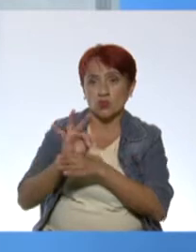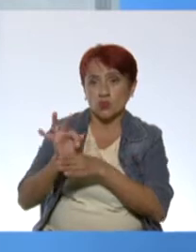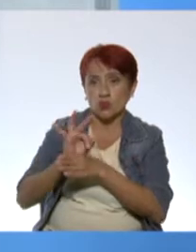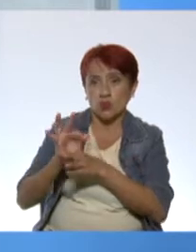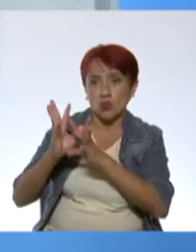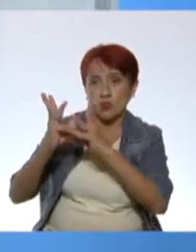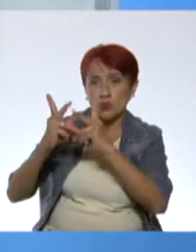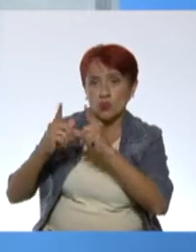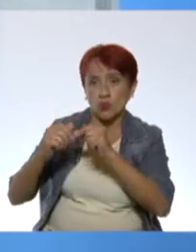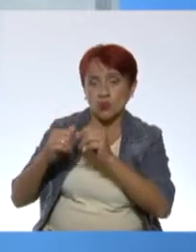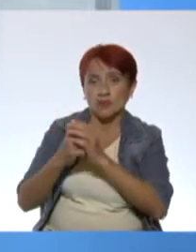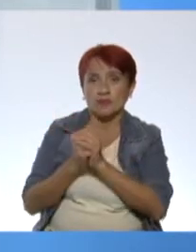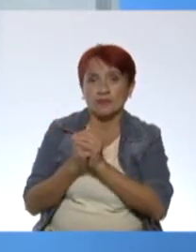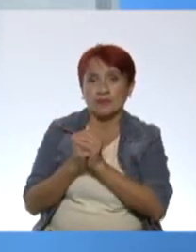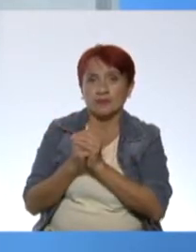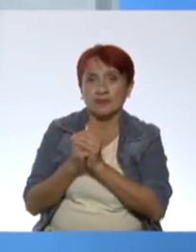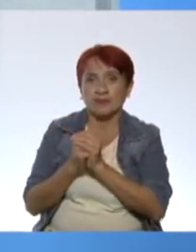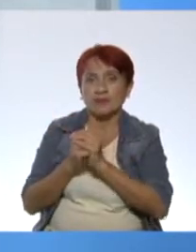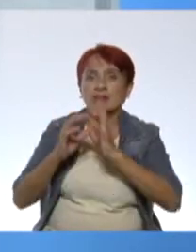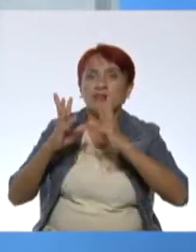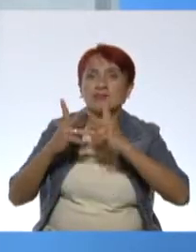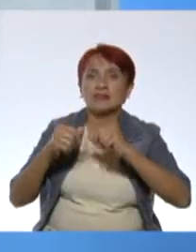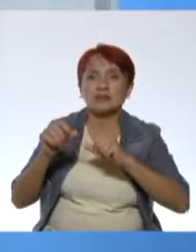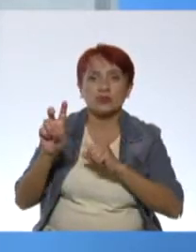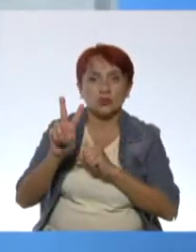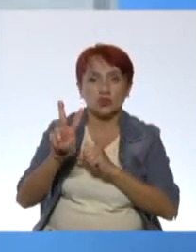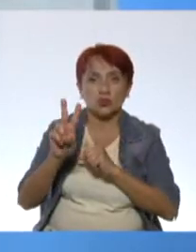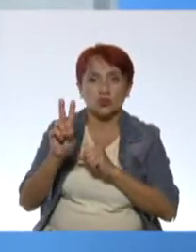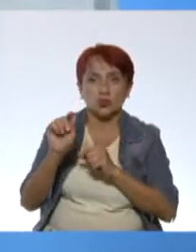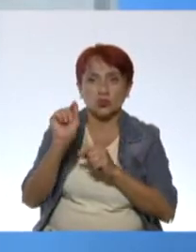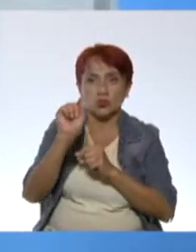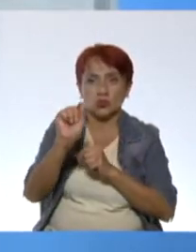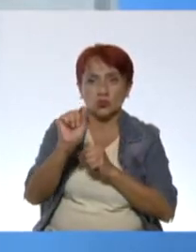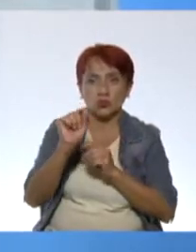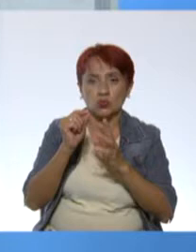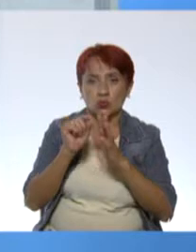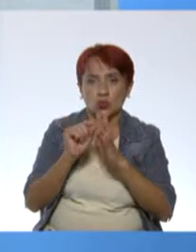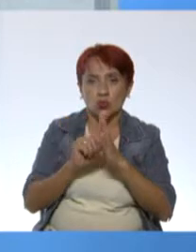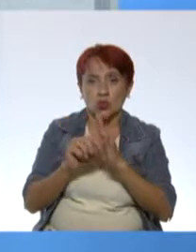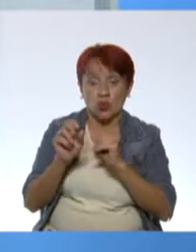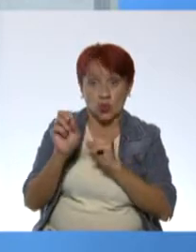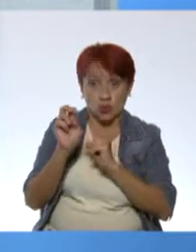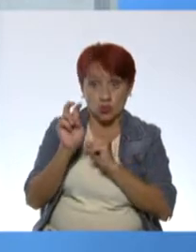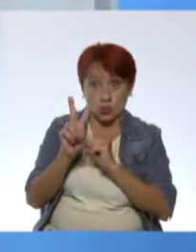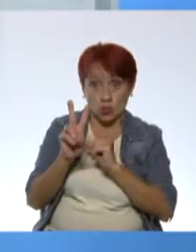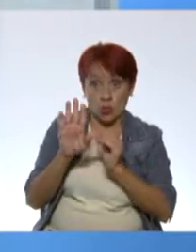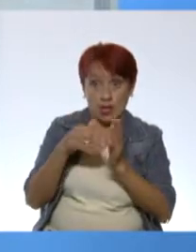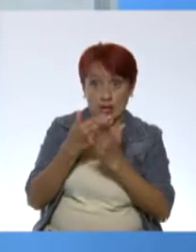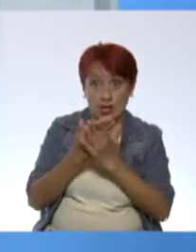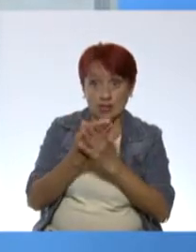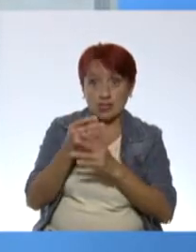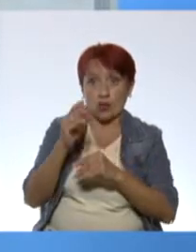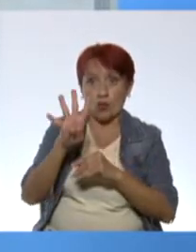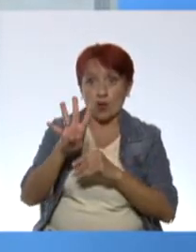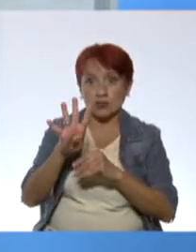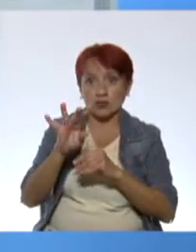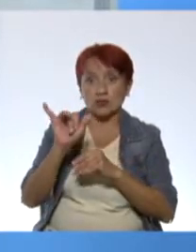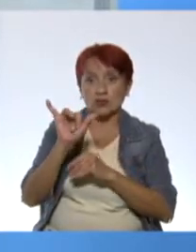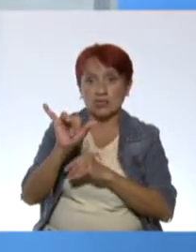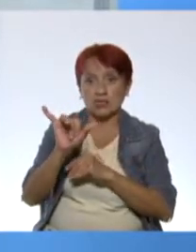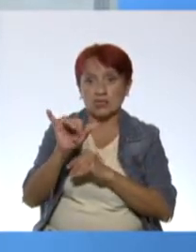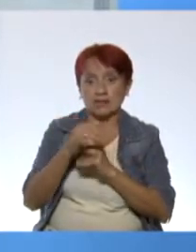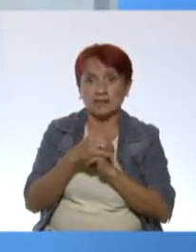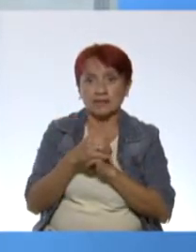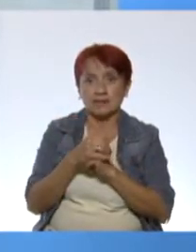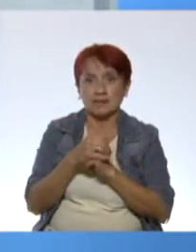funciones numéricas. Cuando vamos al segundo punto va de 2 a 4, es decir, de 2 en X hasta 4 en